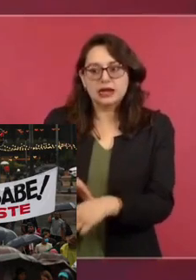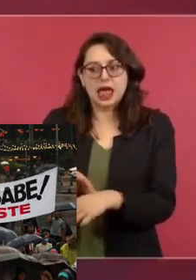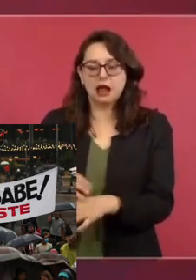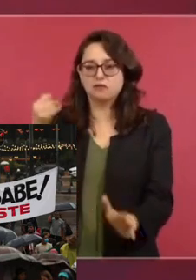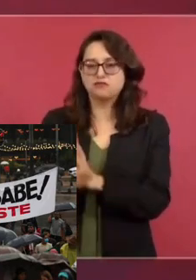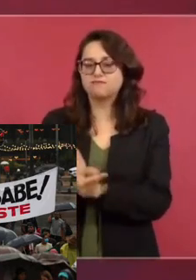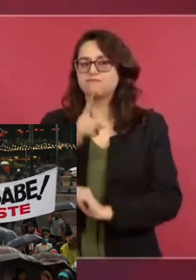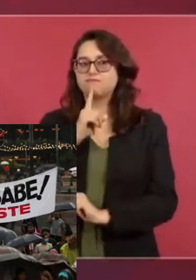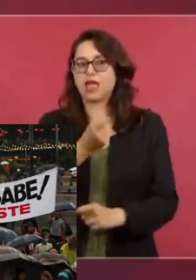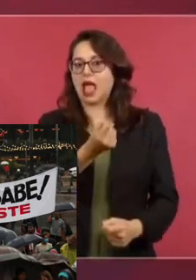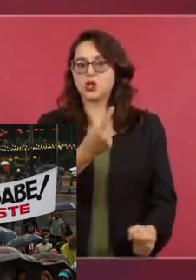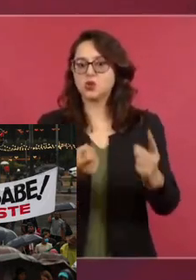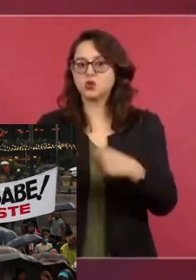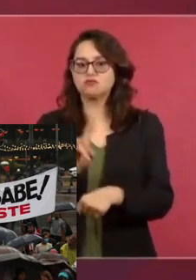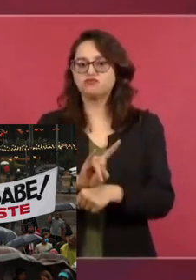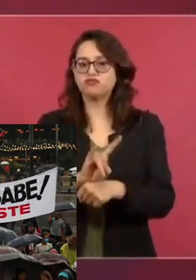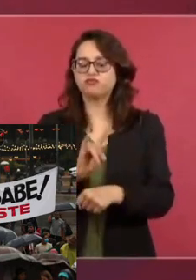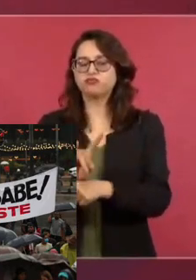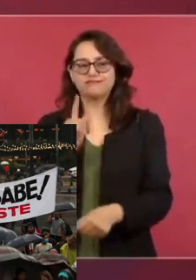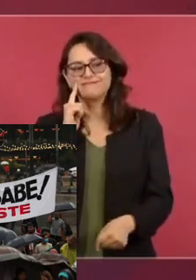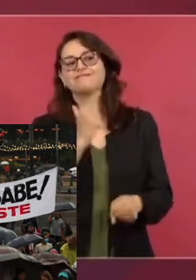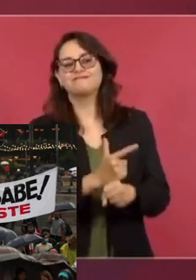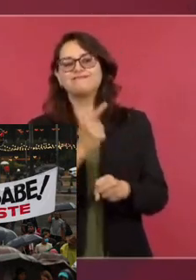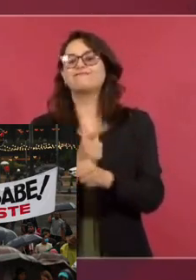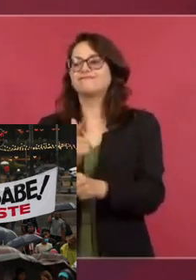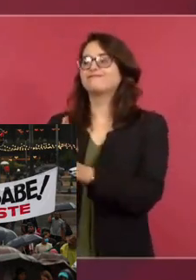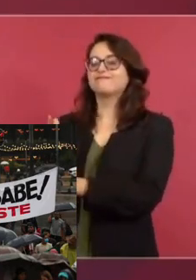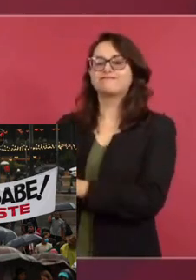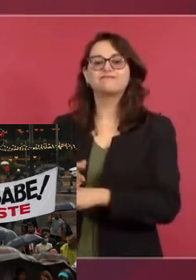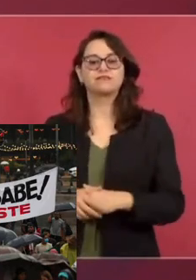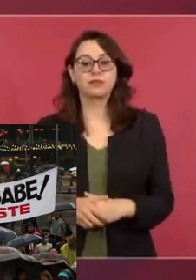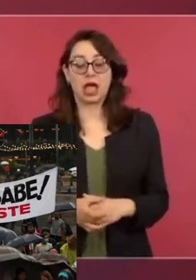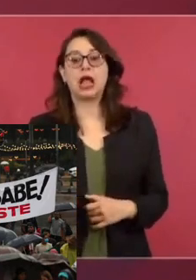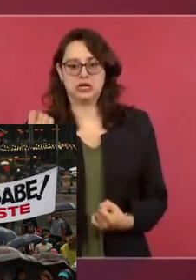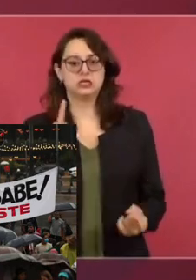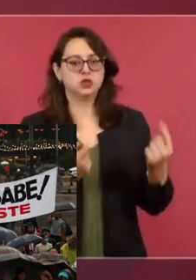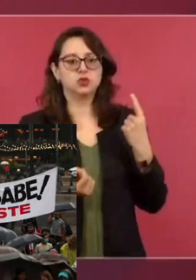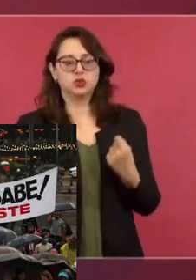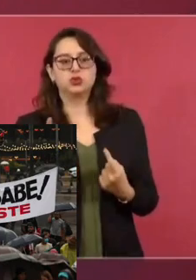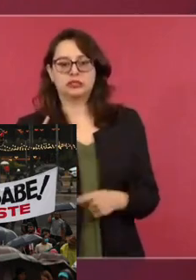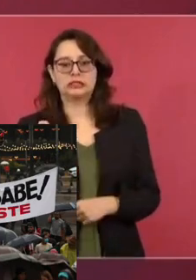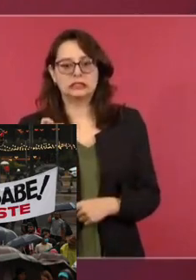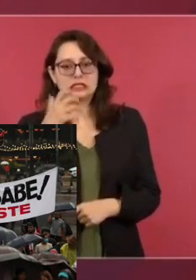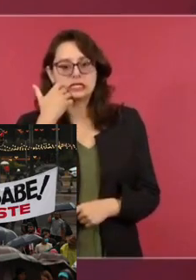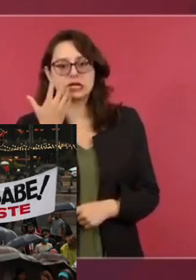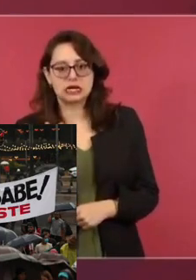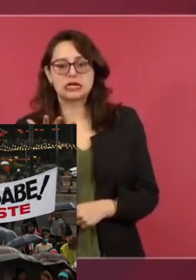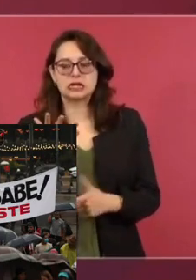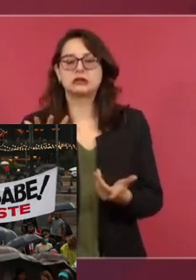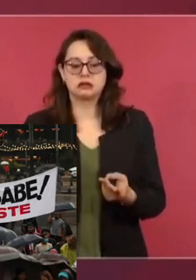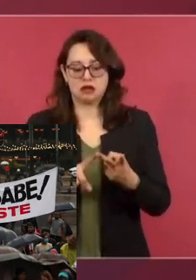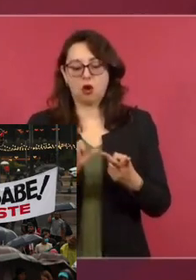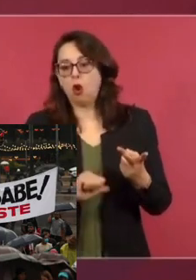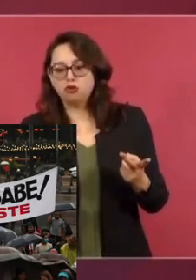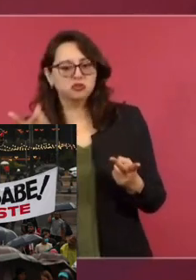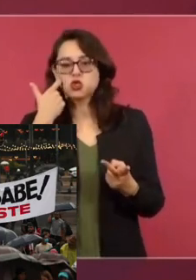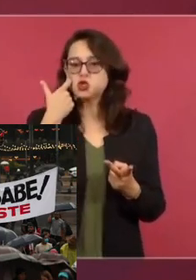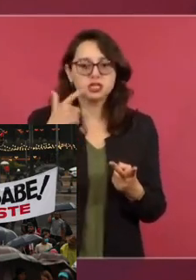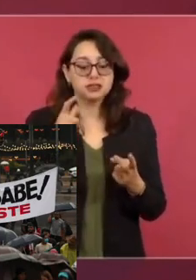conocer la verdad. Como que hay quienes quieren administrar